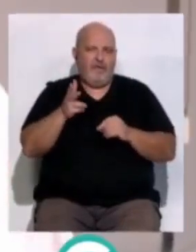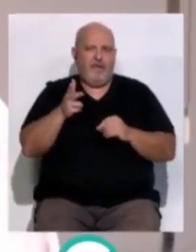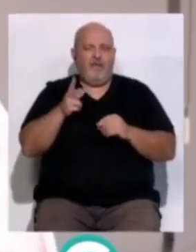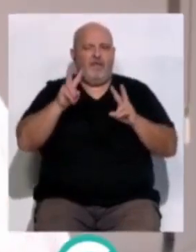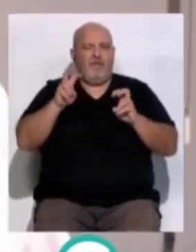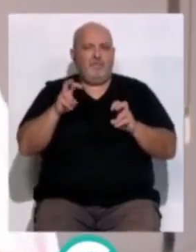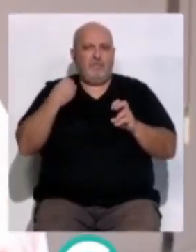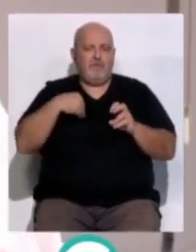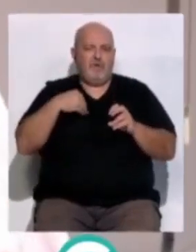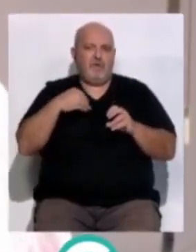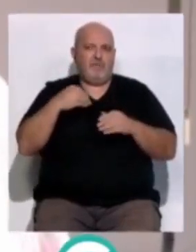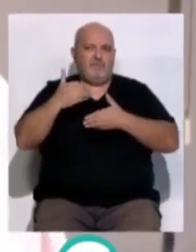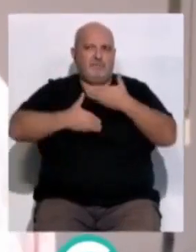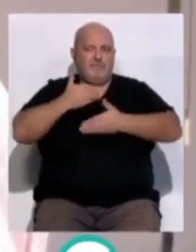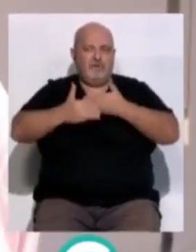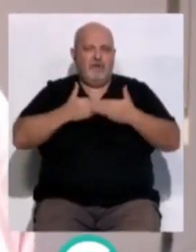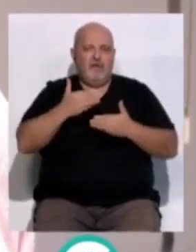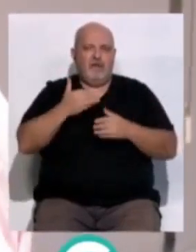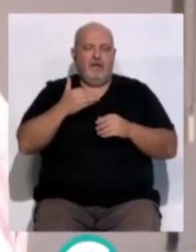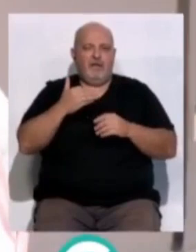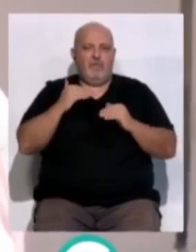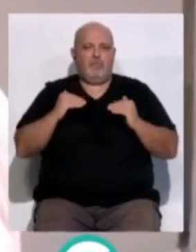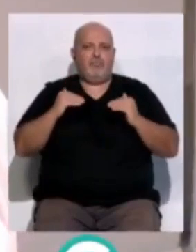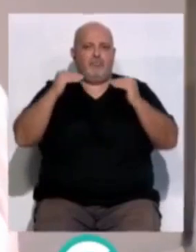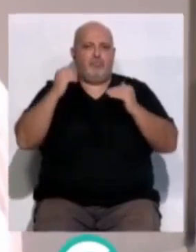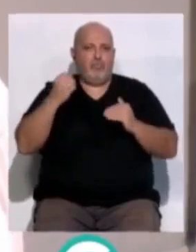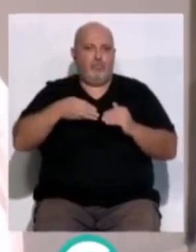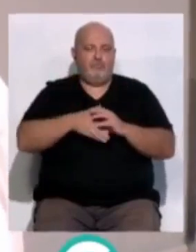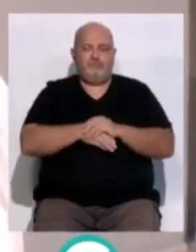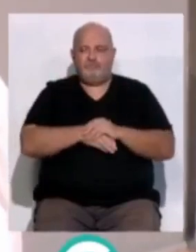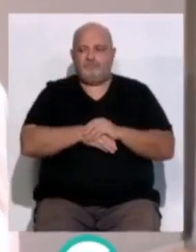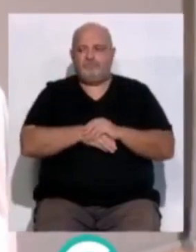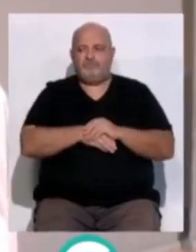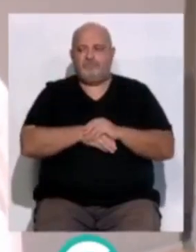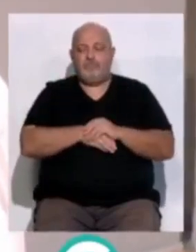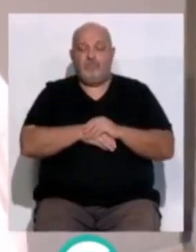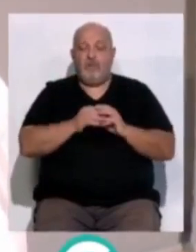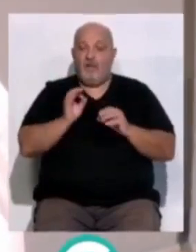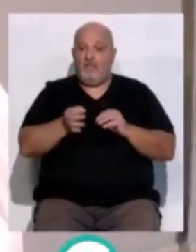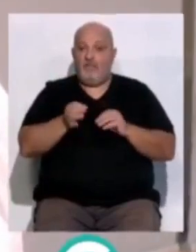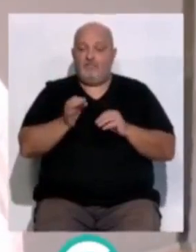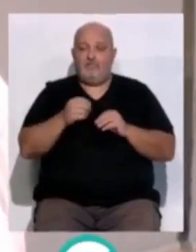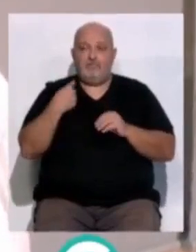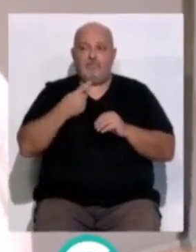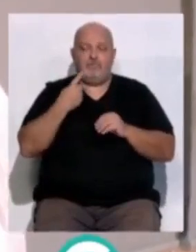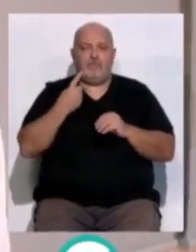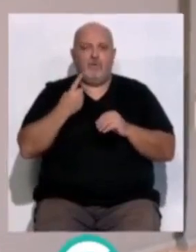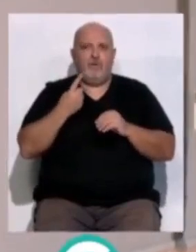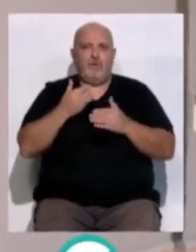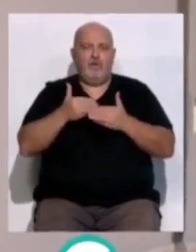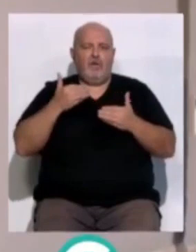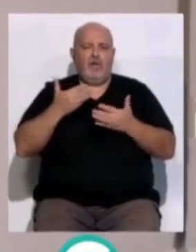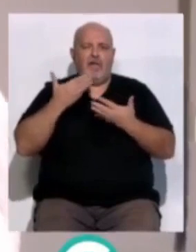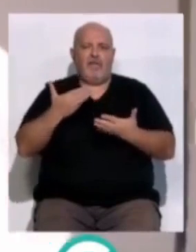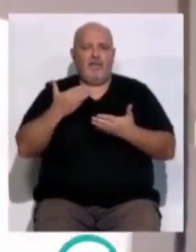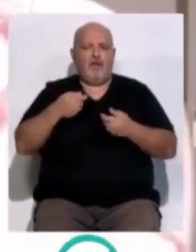sobre todo ahora mismo que estamos, digamos, en media élite el club. Y la verdad que nosotros tuvimos un desarrollo